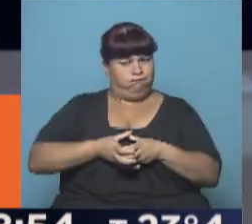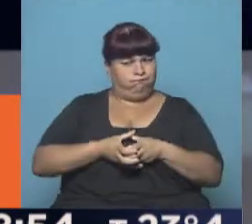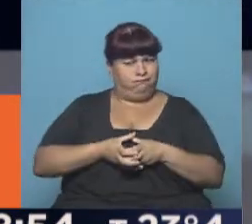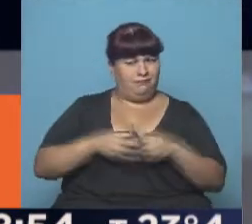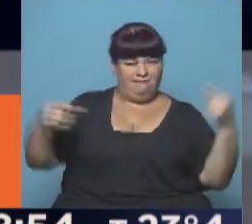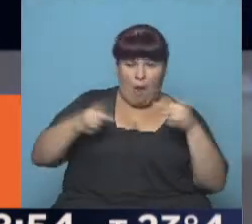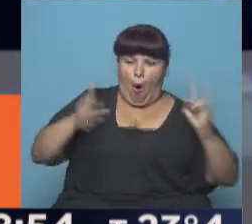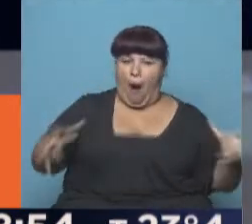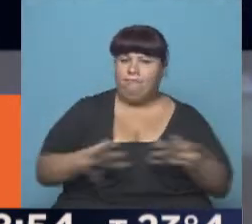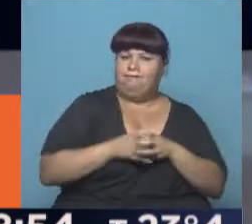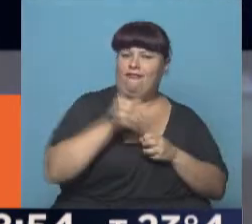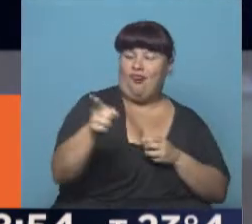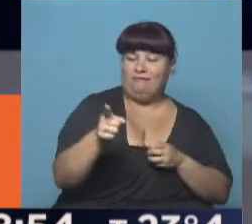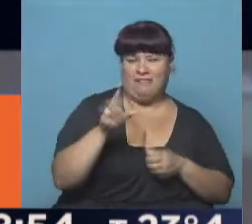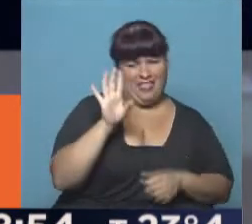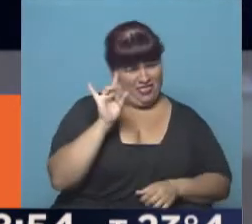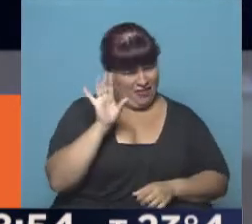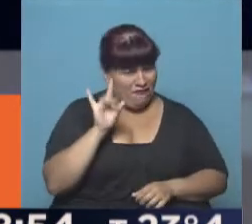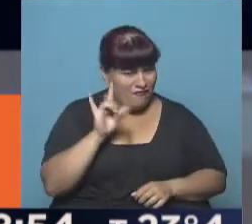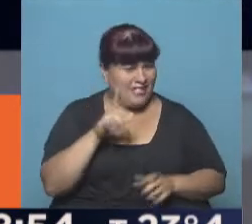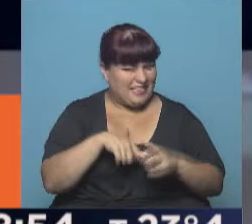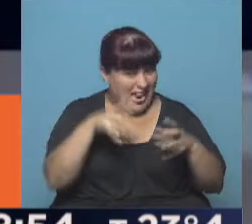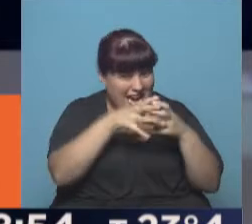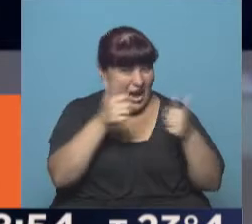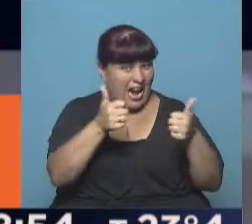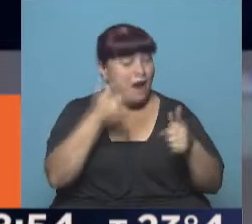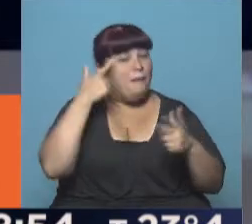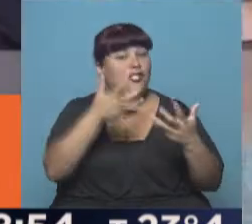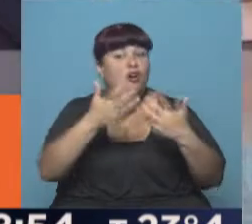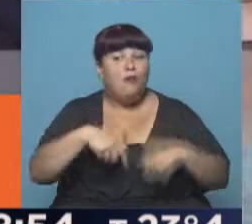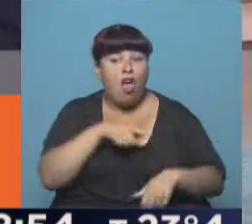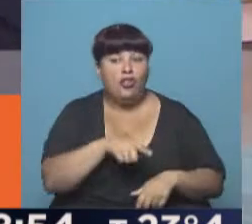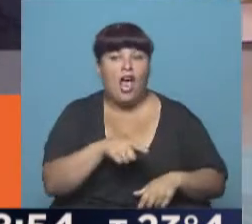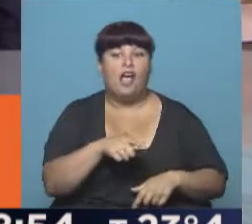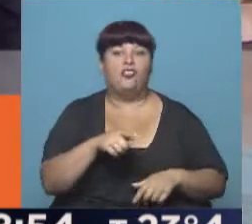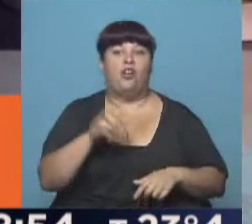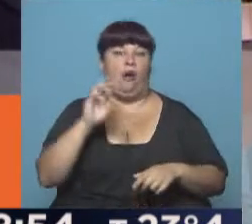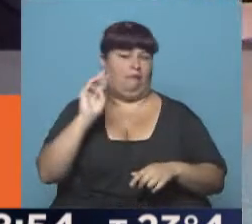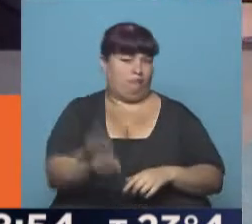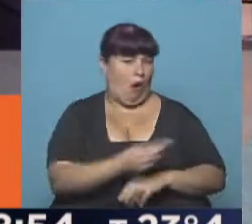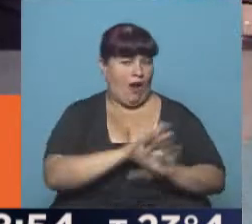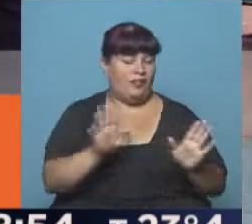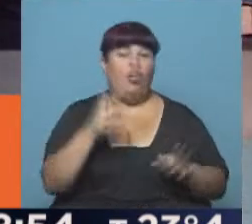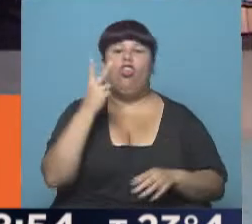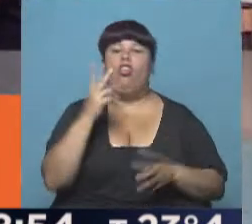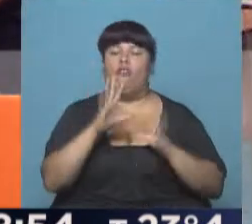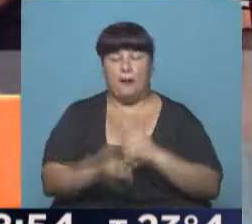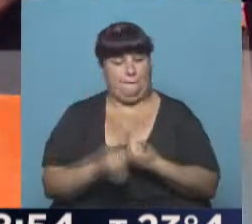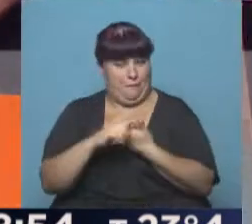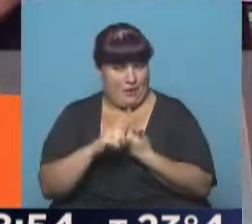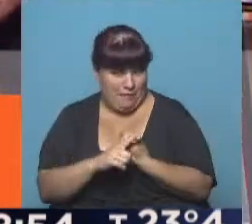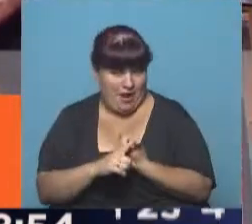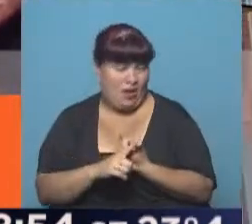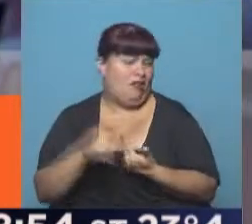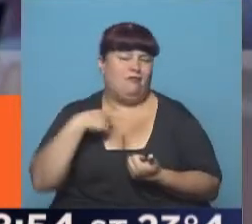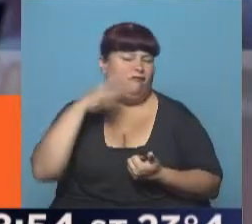y el calefón, y eso es difícil, que algo salga de ahí. Yo creía que ese proyecto iba a nacer muerto, por 2 razones. Primero,